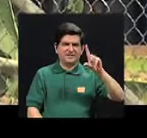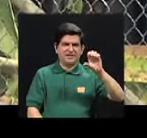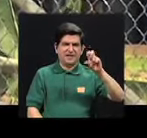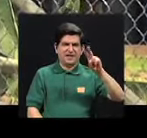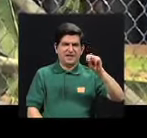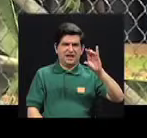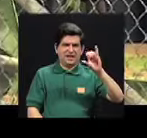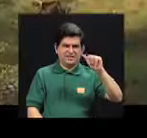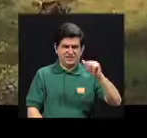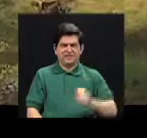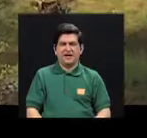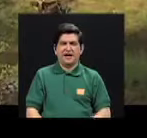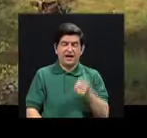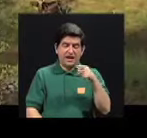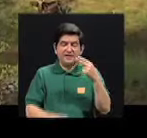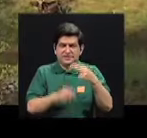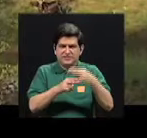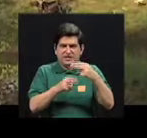como